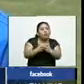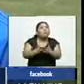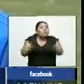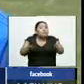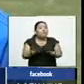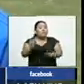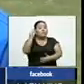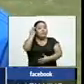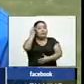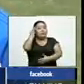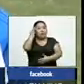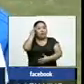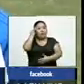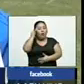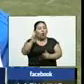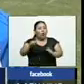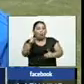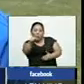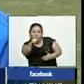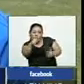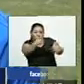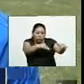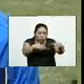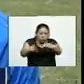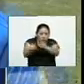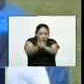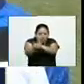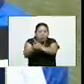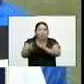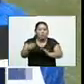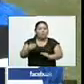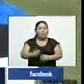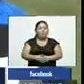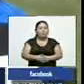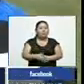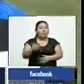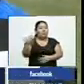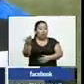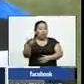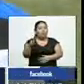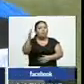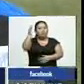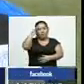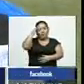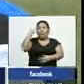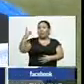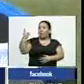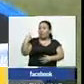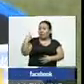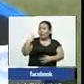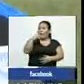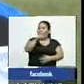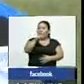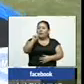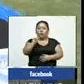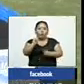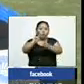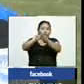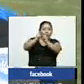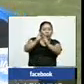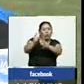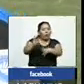a darme cuenta de cómo es que juegan y cómo nos entendemos mejor. Es lo que todo técnico pide, actitud, mucha